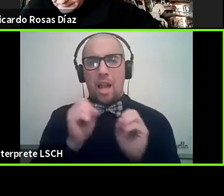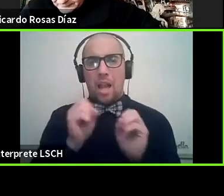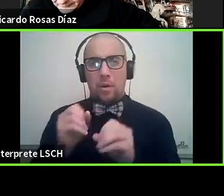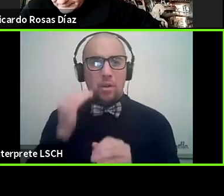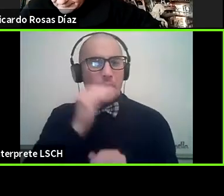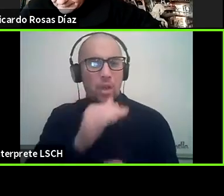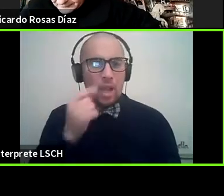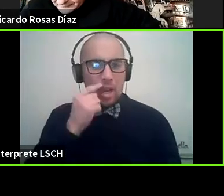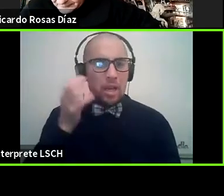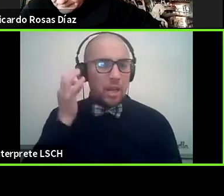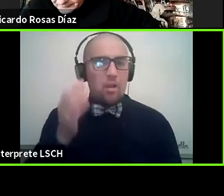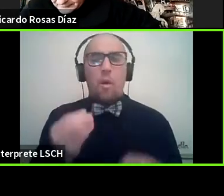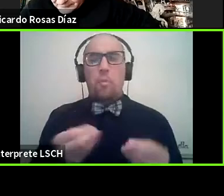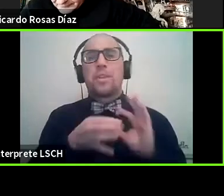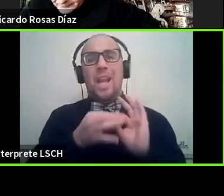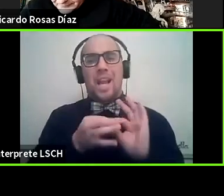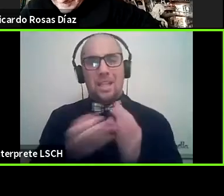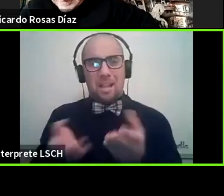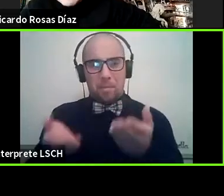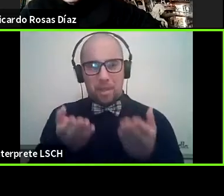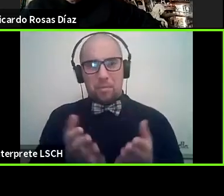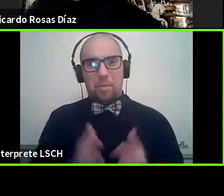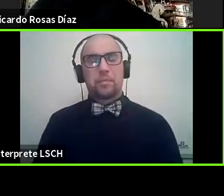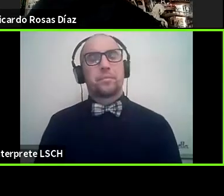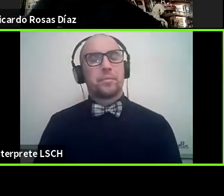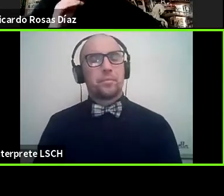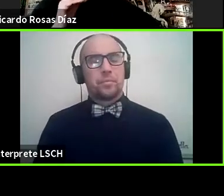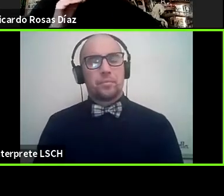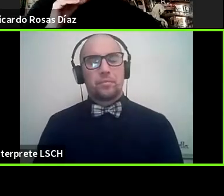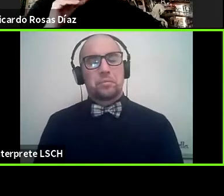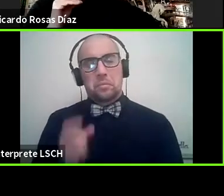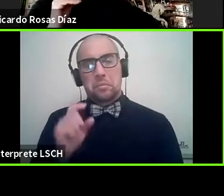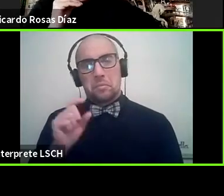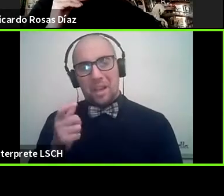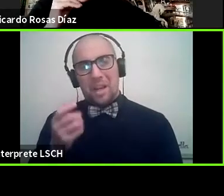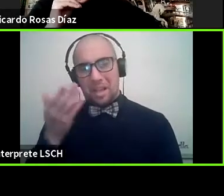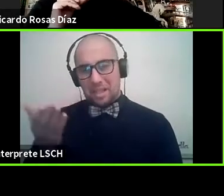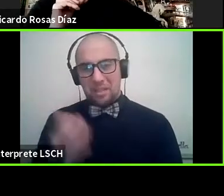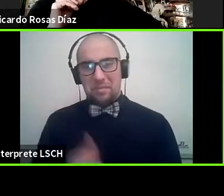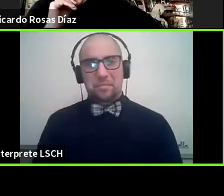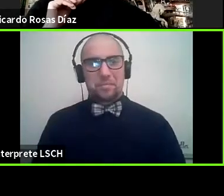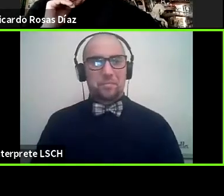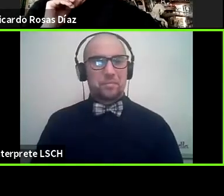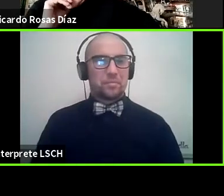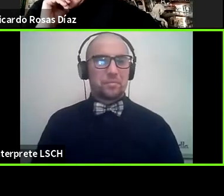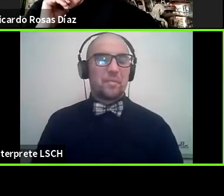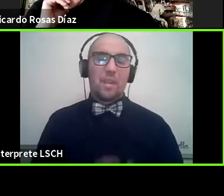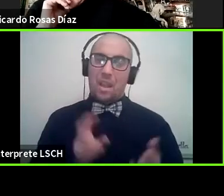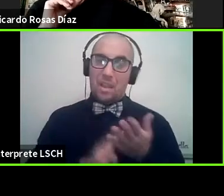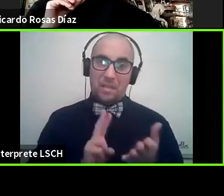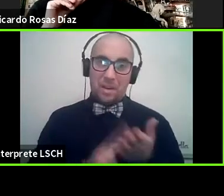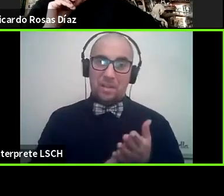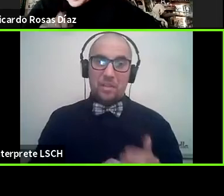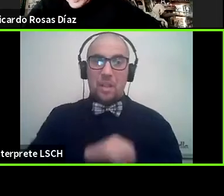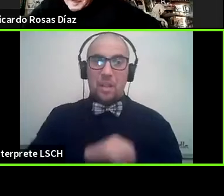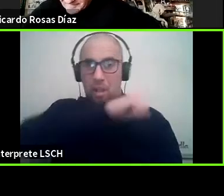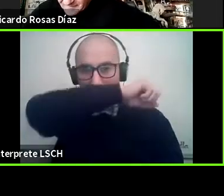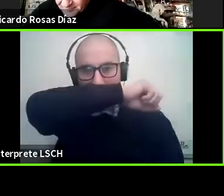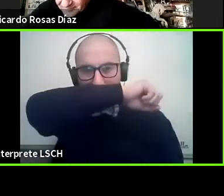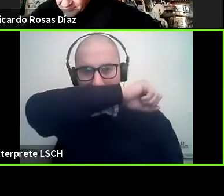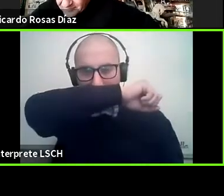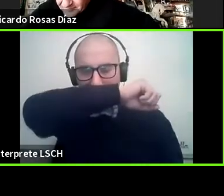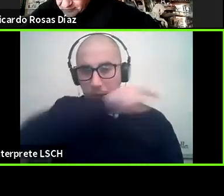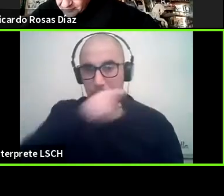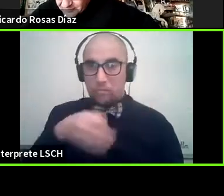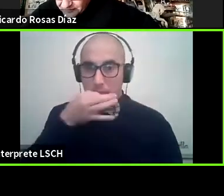que muchísimas gracias por la invitación. Muchísimas gracias a ti, Lorena. Realmente nos sigue. Mira, hablaste y